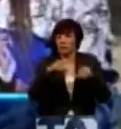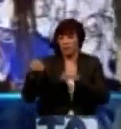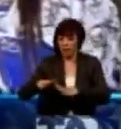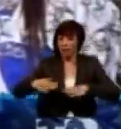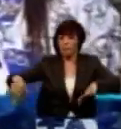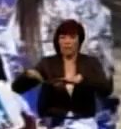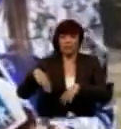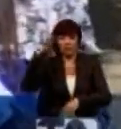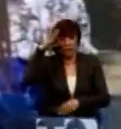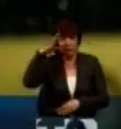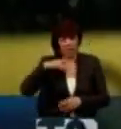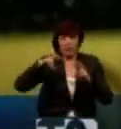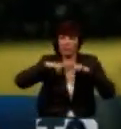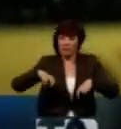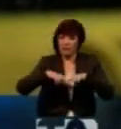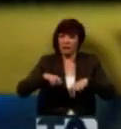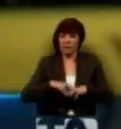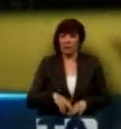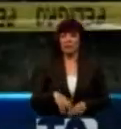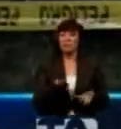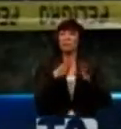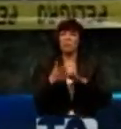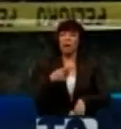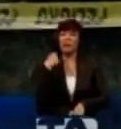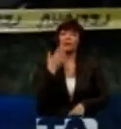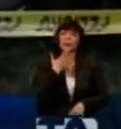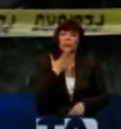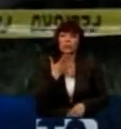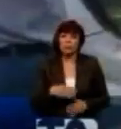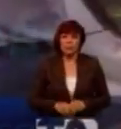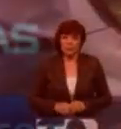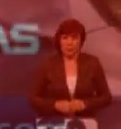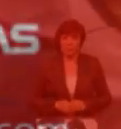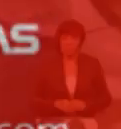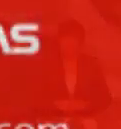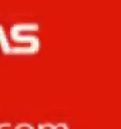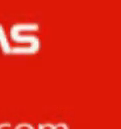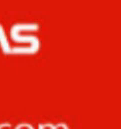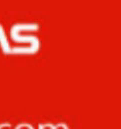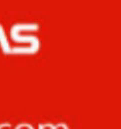hasta que culminen las investigaciones en torno a esta muerte violenta. Catalina García, 24 horas.